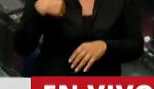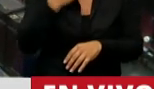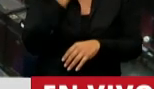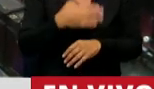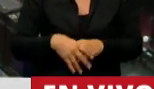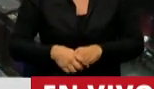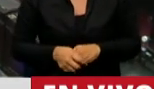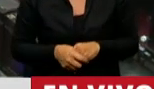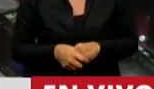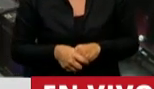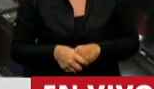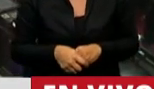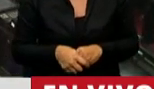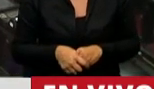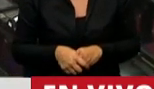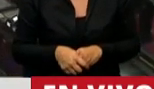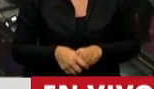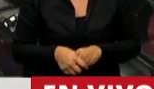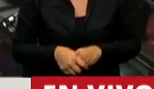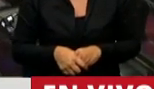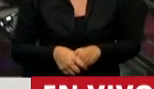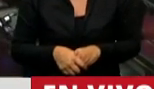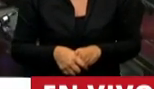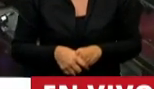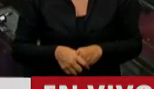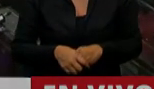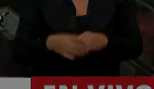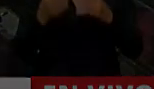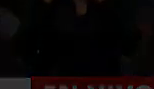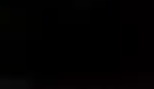gracias. Gracias, diputada Austin.